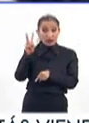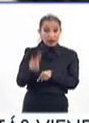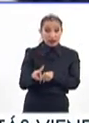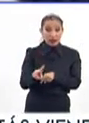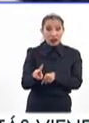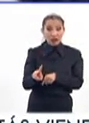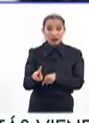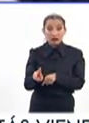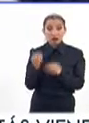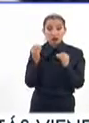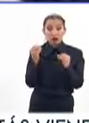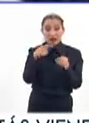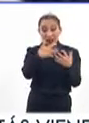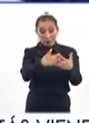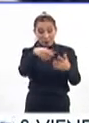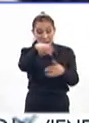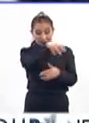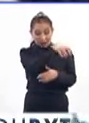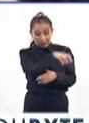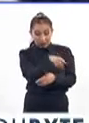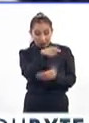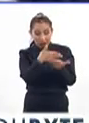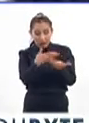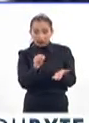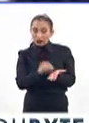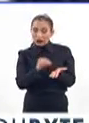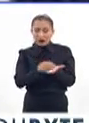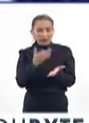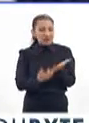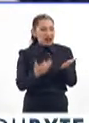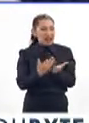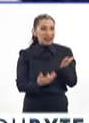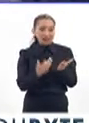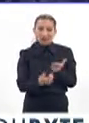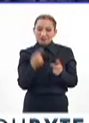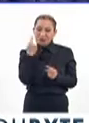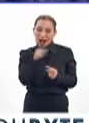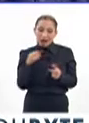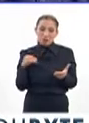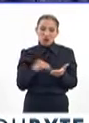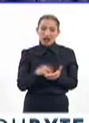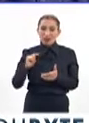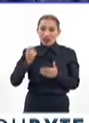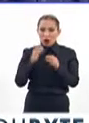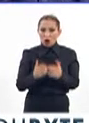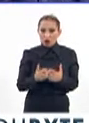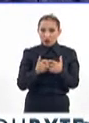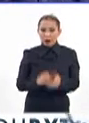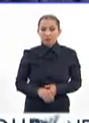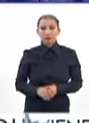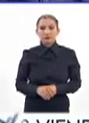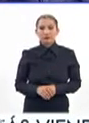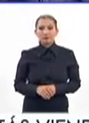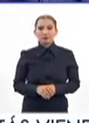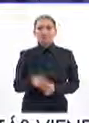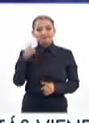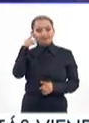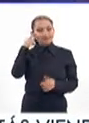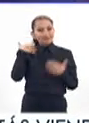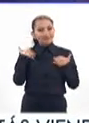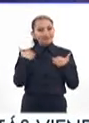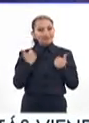cierto que muchas empresas están aún en una fase muy previa como para poder incorporar estas tecnologías. El